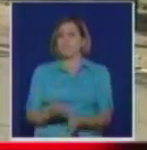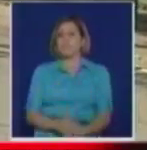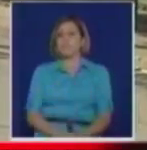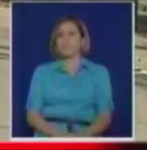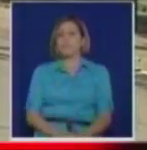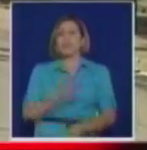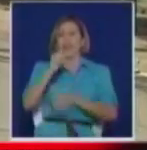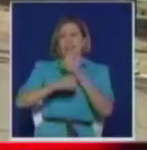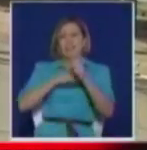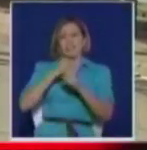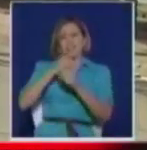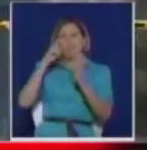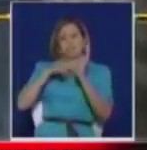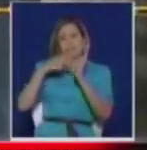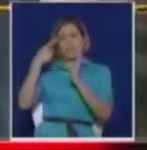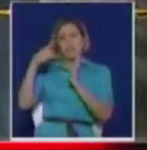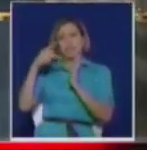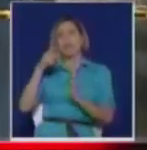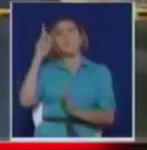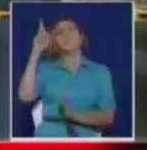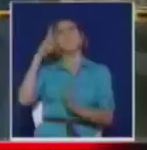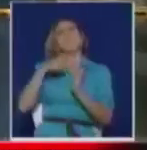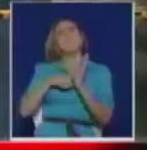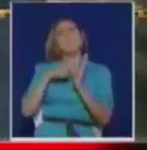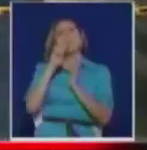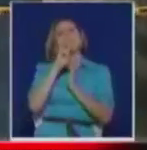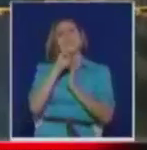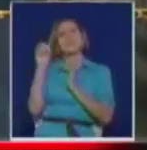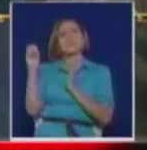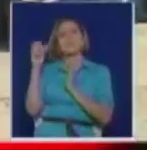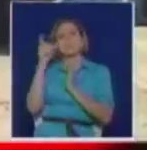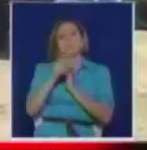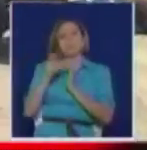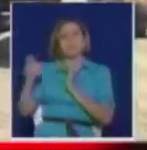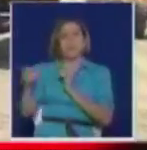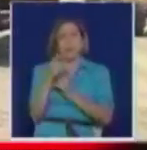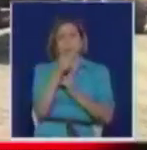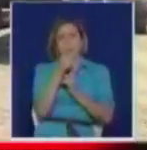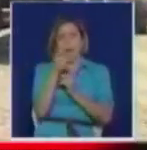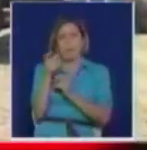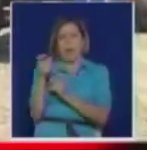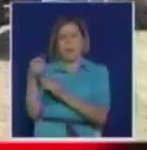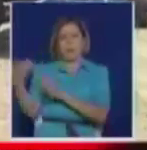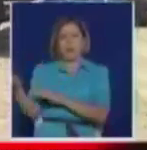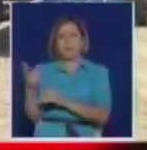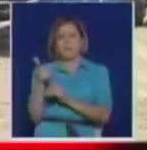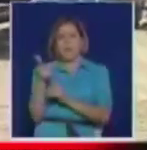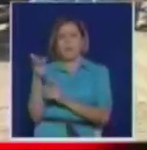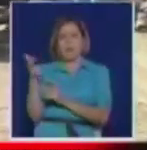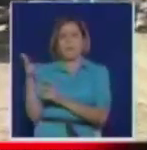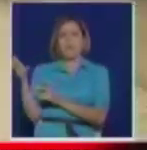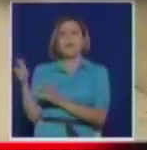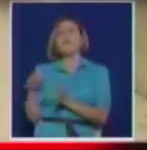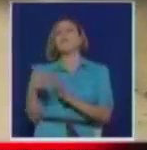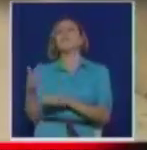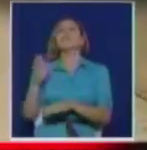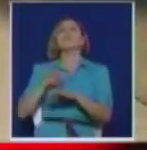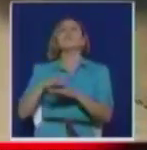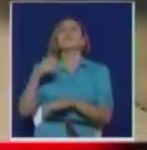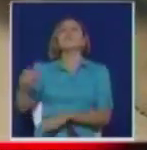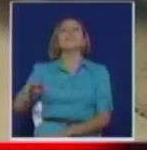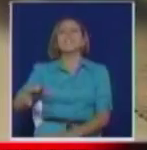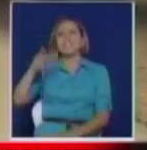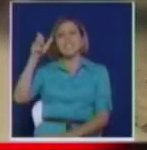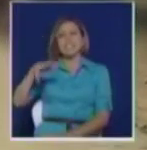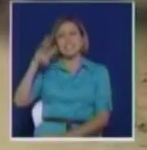En el año 2012, 1.839 personas fueron asesinadas en Cali. La acción de atracadores y sicarios siguió siendo